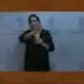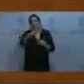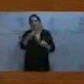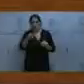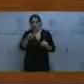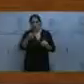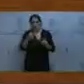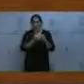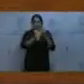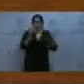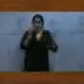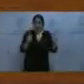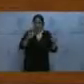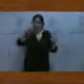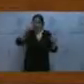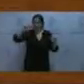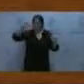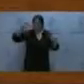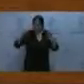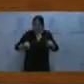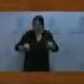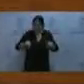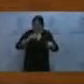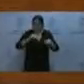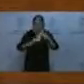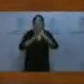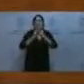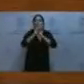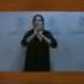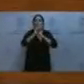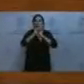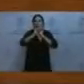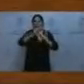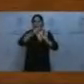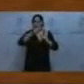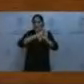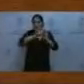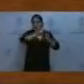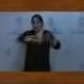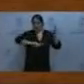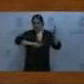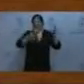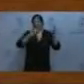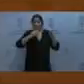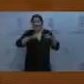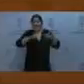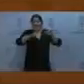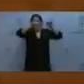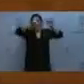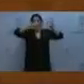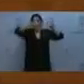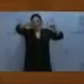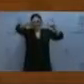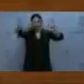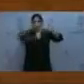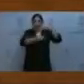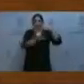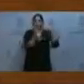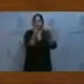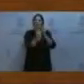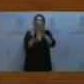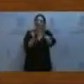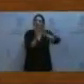anuales por el alquiler de la planta, ¿no? Y si se utiliza la sala de reuniones de la segunda, por lo visto, hay que pagar aparte,